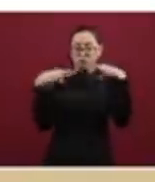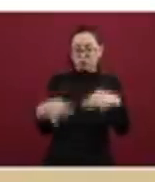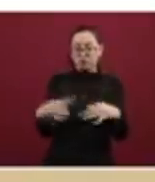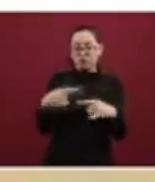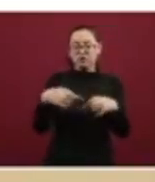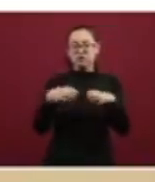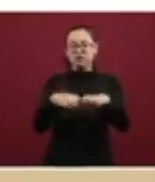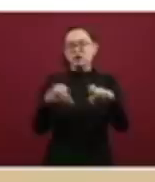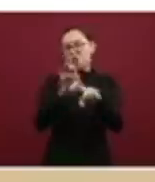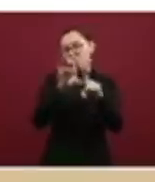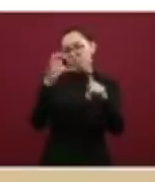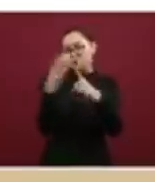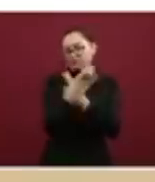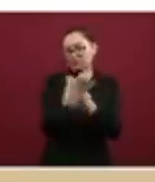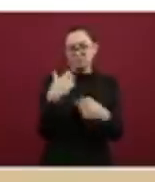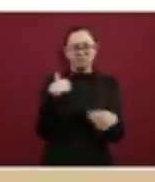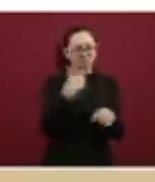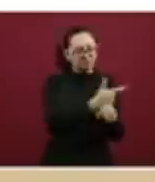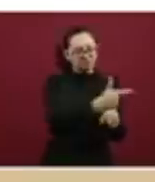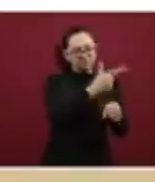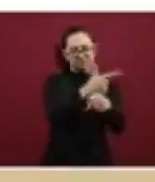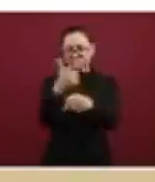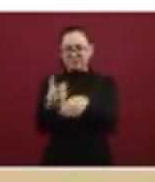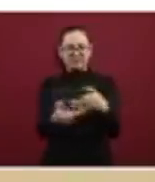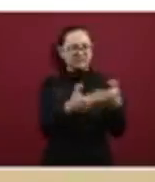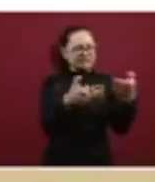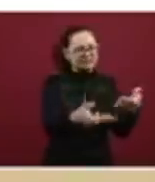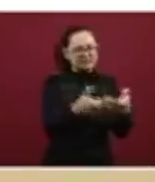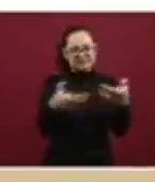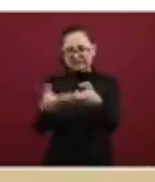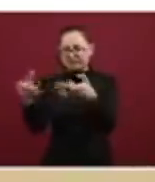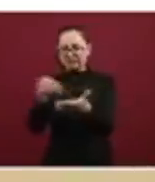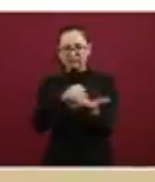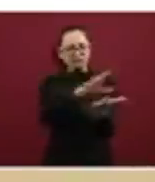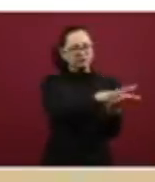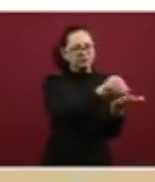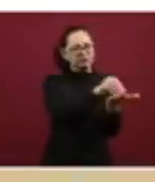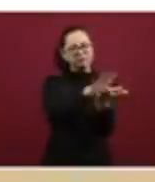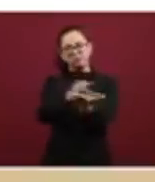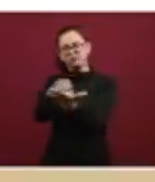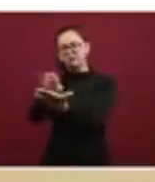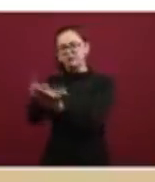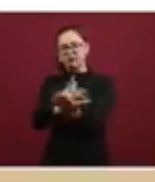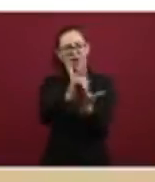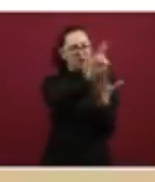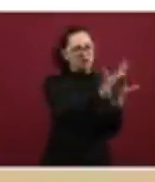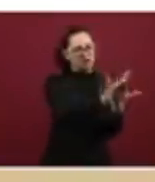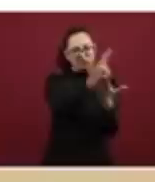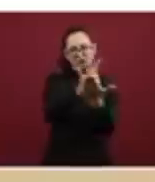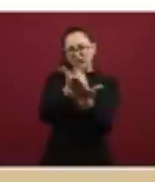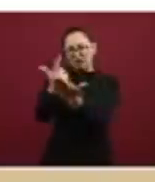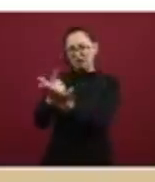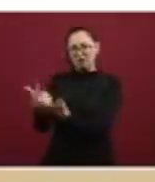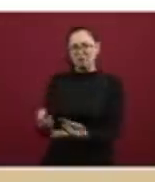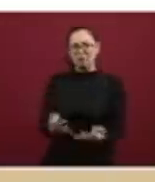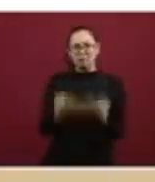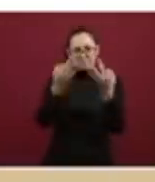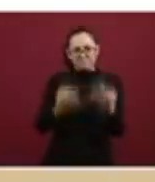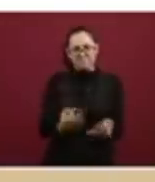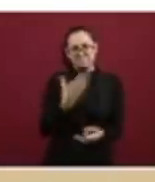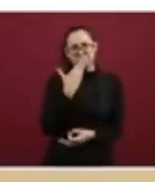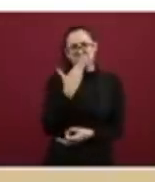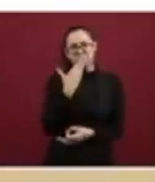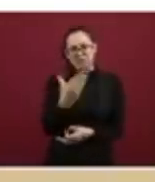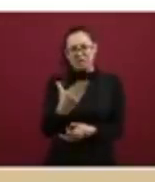llevar un registro nacional de fosas comunes y fosas clandestinas que permita contar información fidedigna